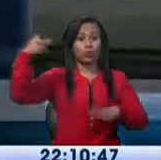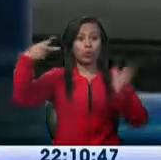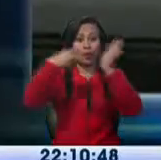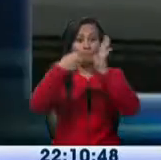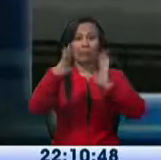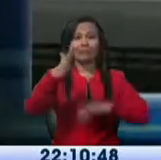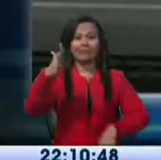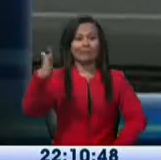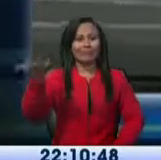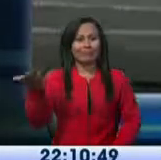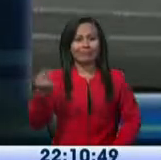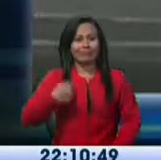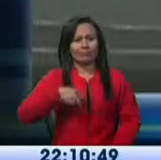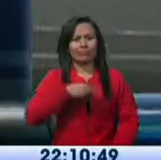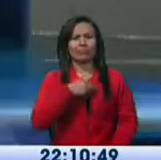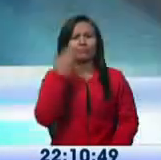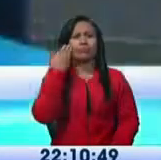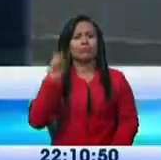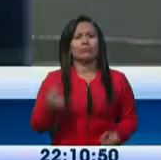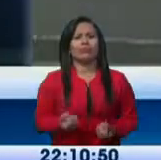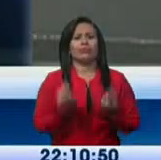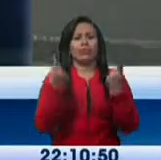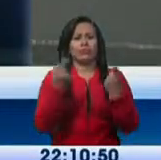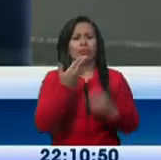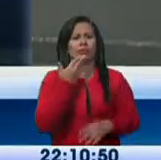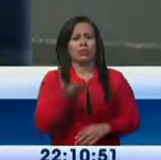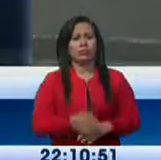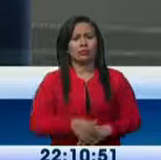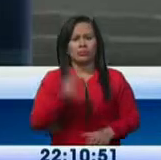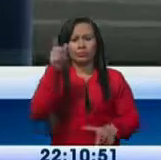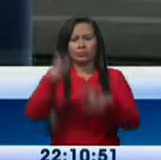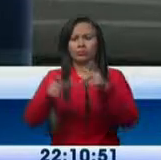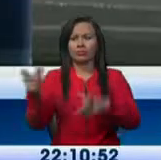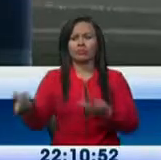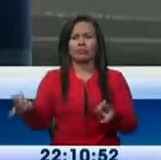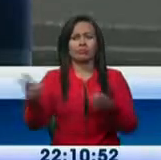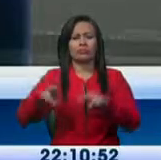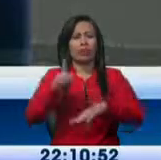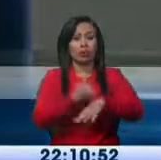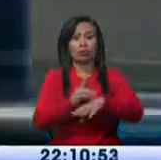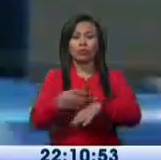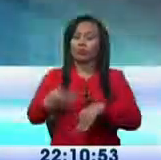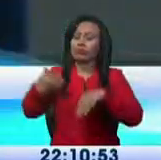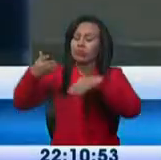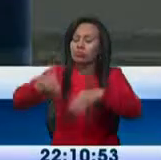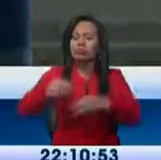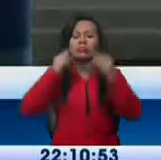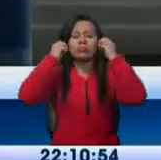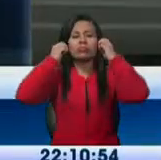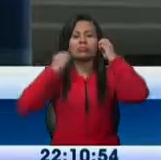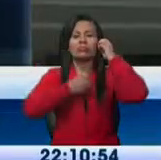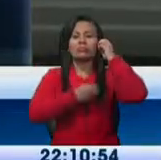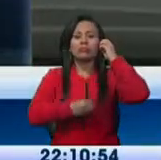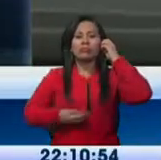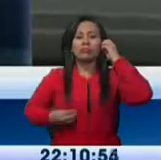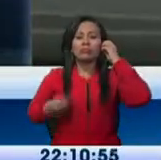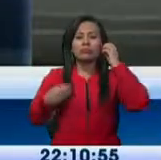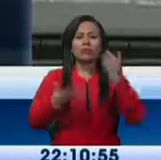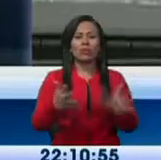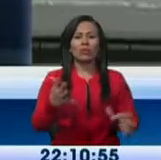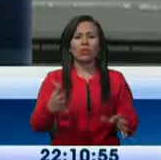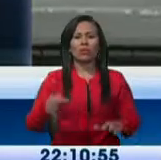tenía que conectar y acá no había ninguna electricidad incluso los señores médicos todos los señores que han venido dicen que que no hay signos de